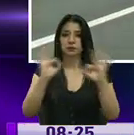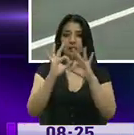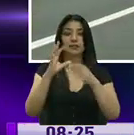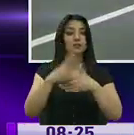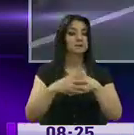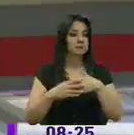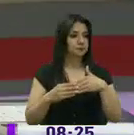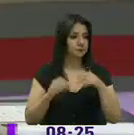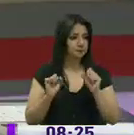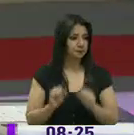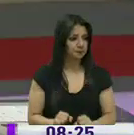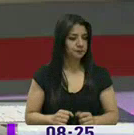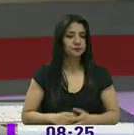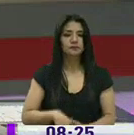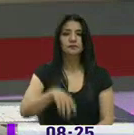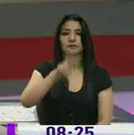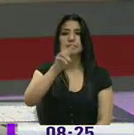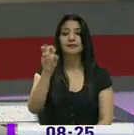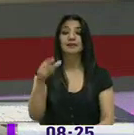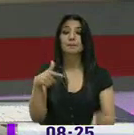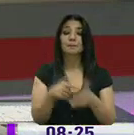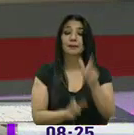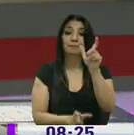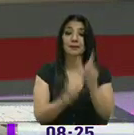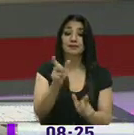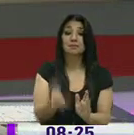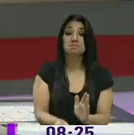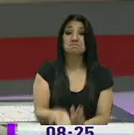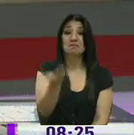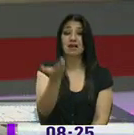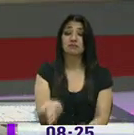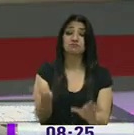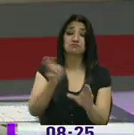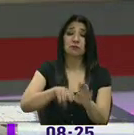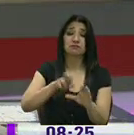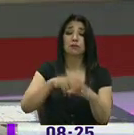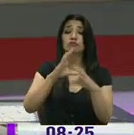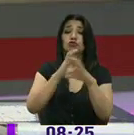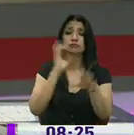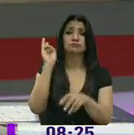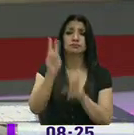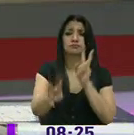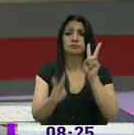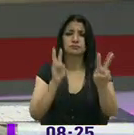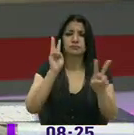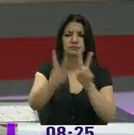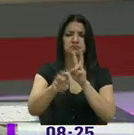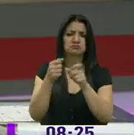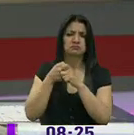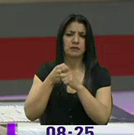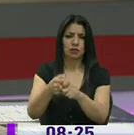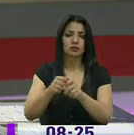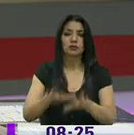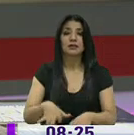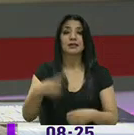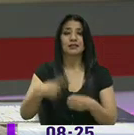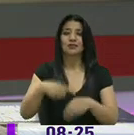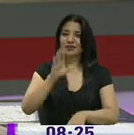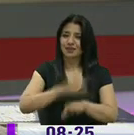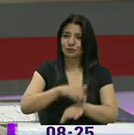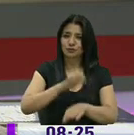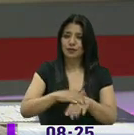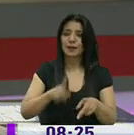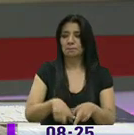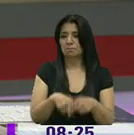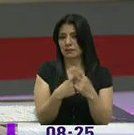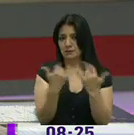cerca de 20.000 usuarios se incrementaron en el sistema de transporte municipal de nuestra ciudad tras la vigencia de la